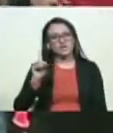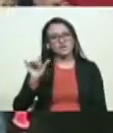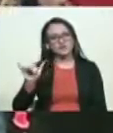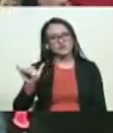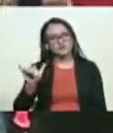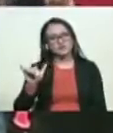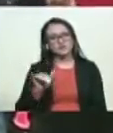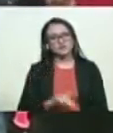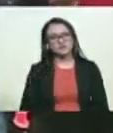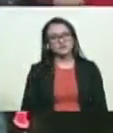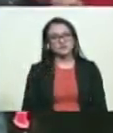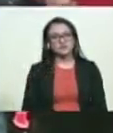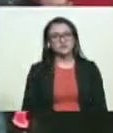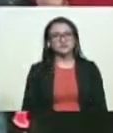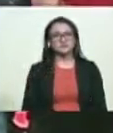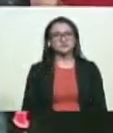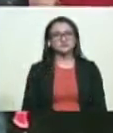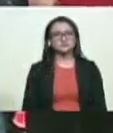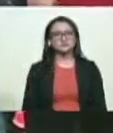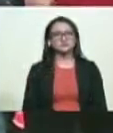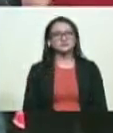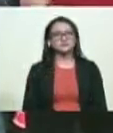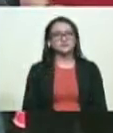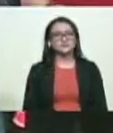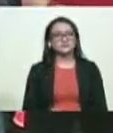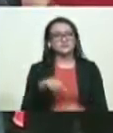que había un urbanismo